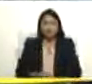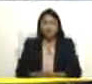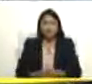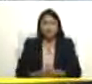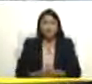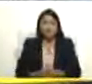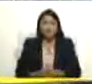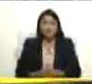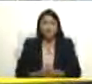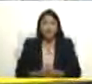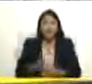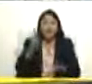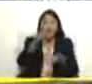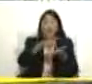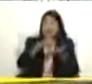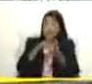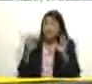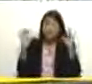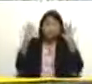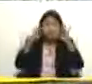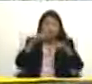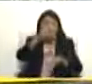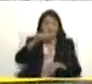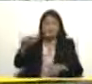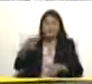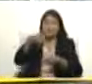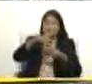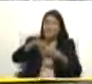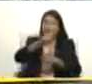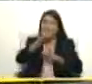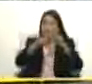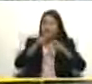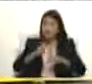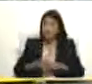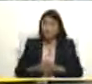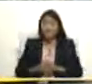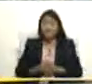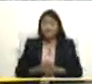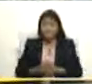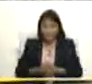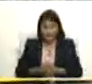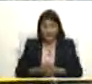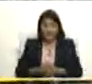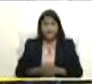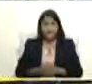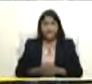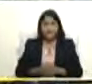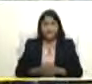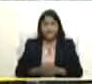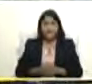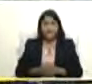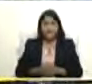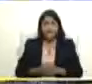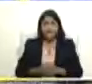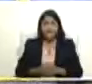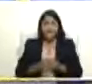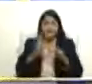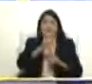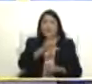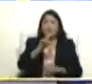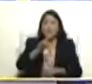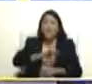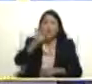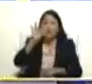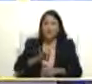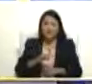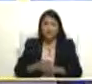fue una participación histórica para un referéndum que está superando el